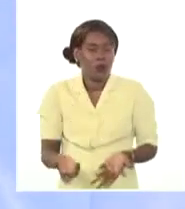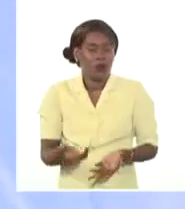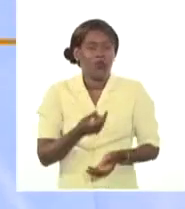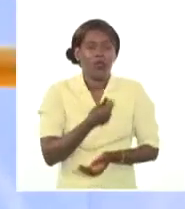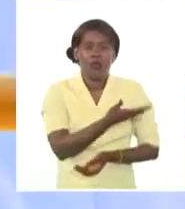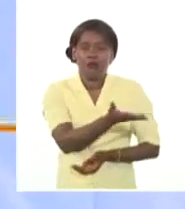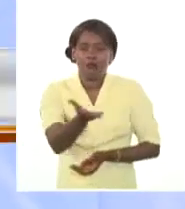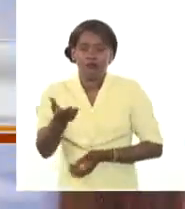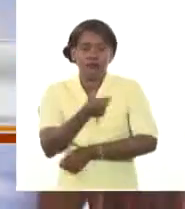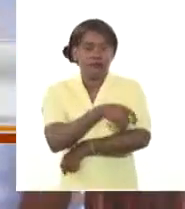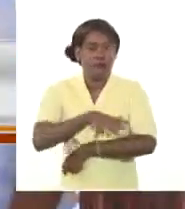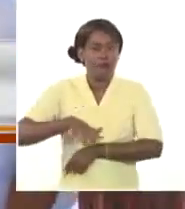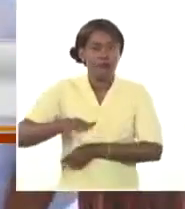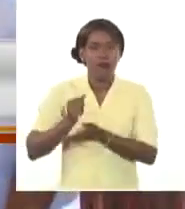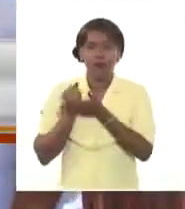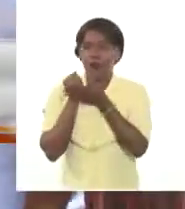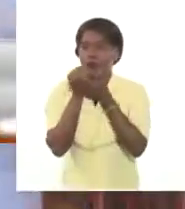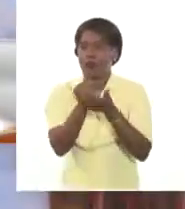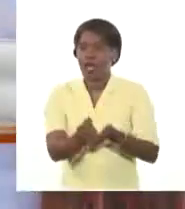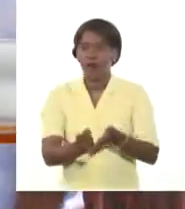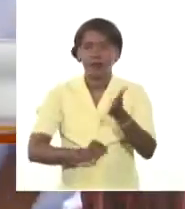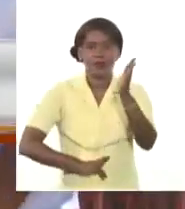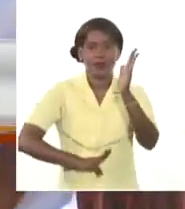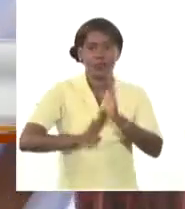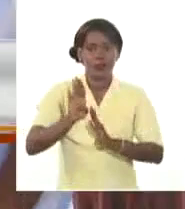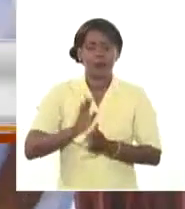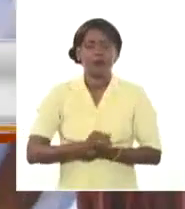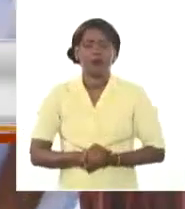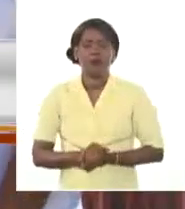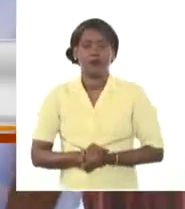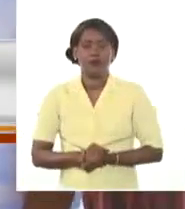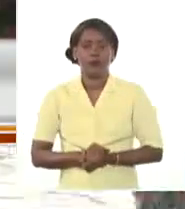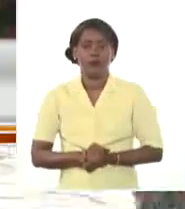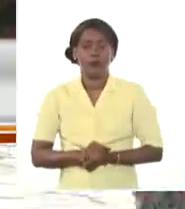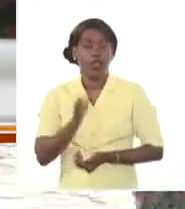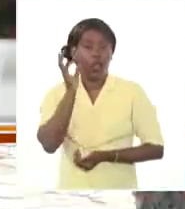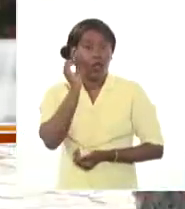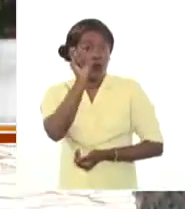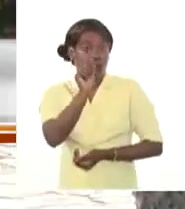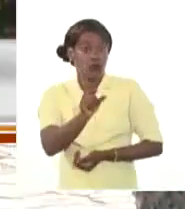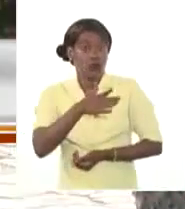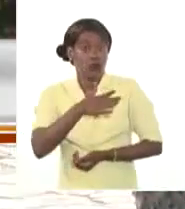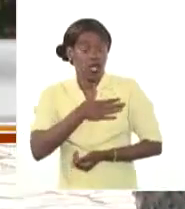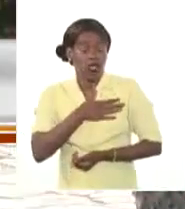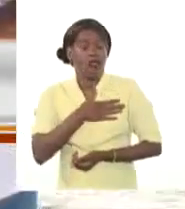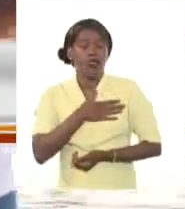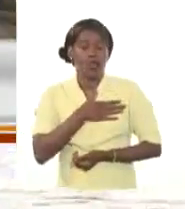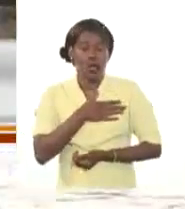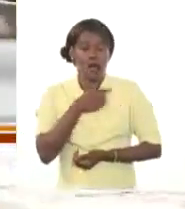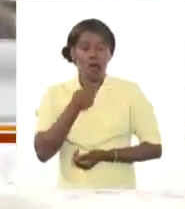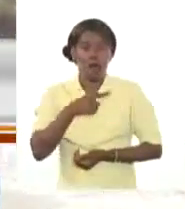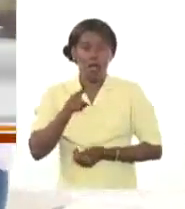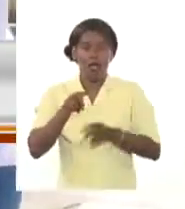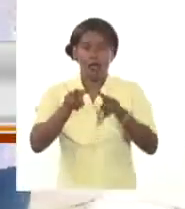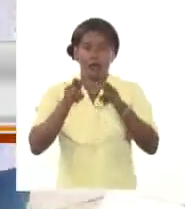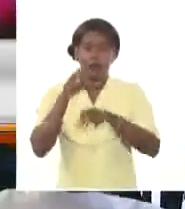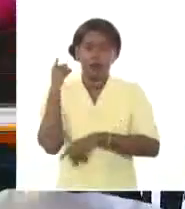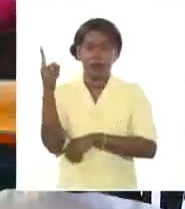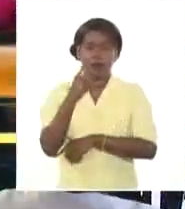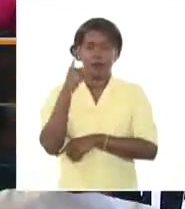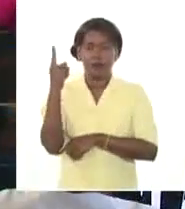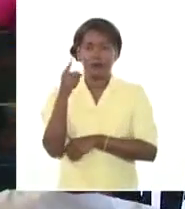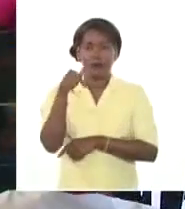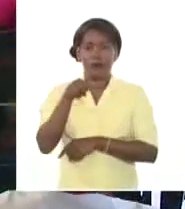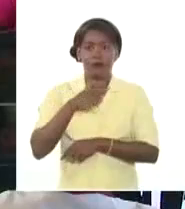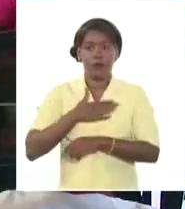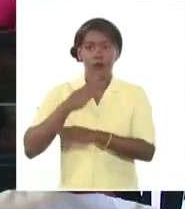la población donde radico. Sandy Almira Bosa es una de las 38 candidatas al Parlamento cubano por la Urbe Oriental.